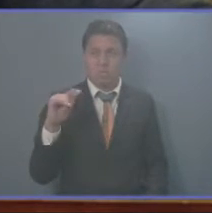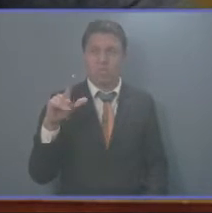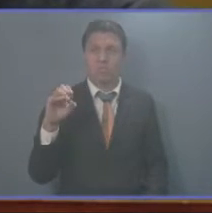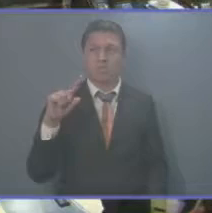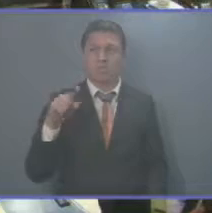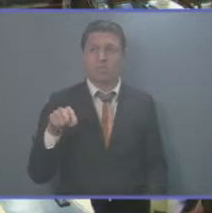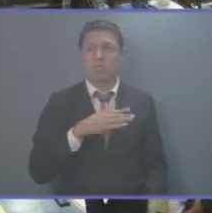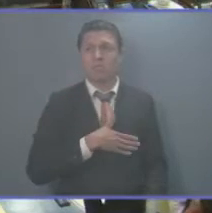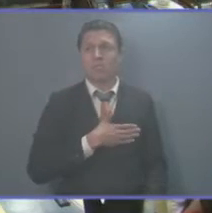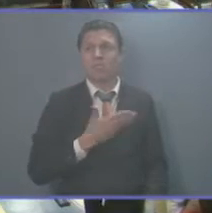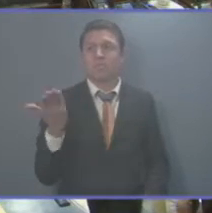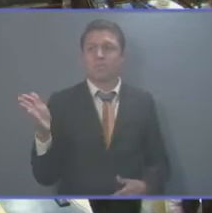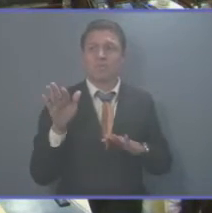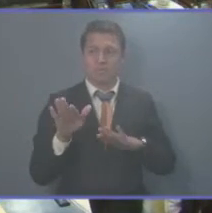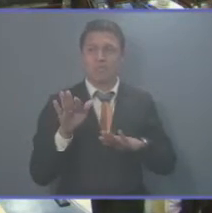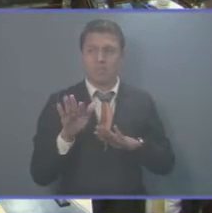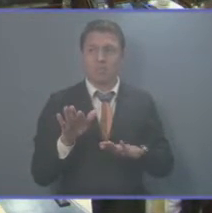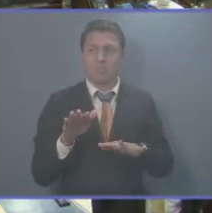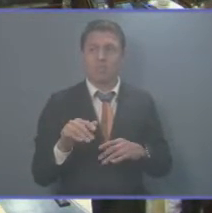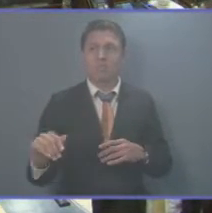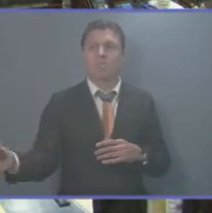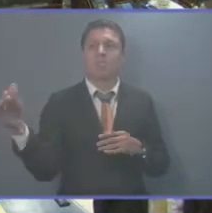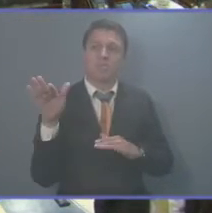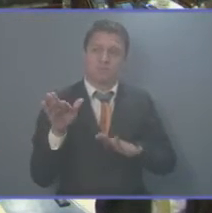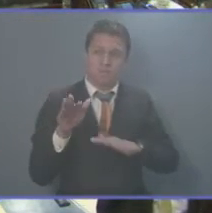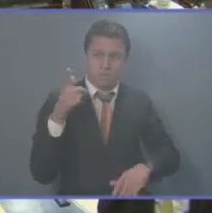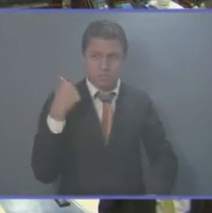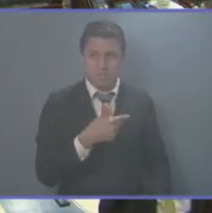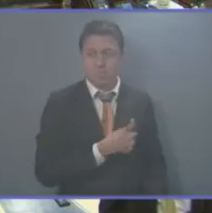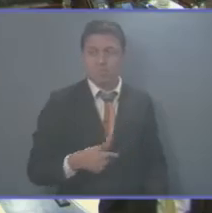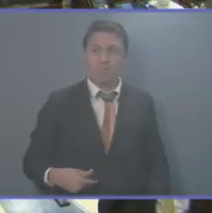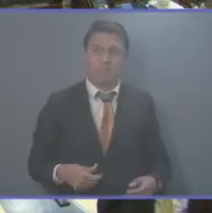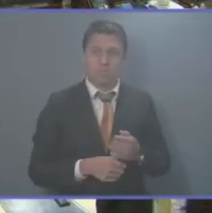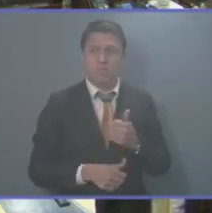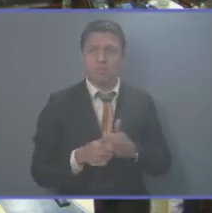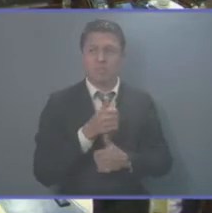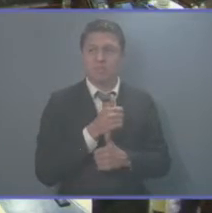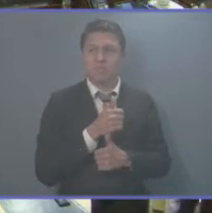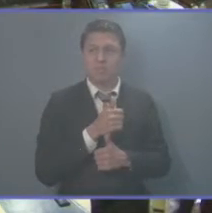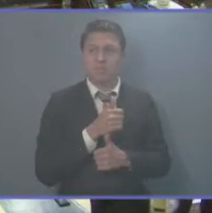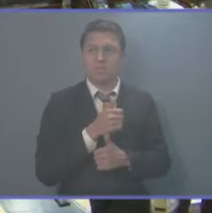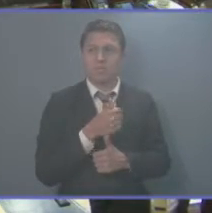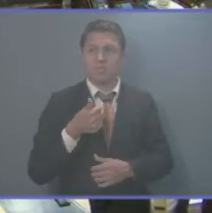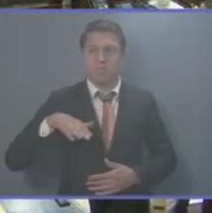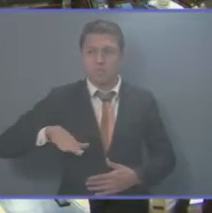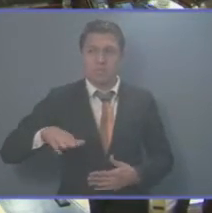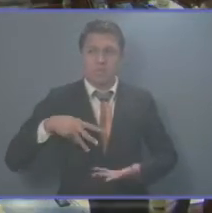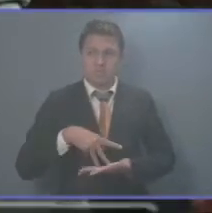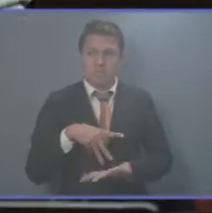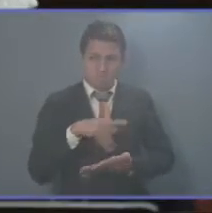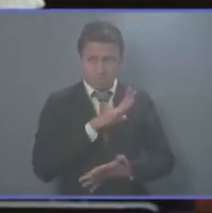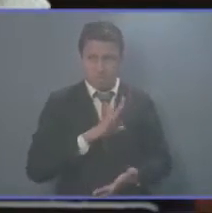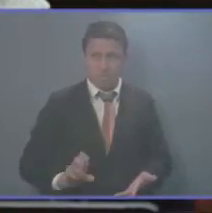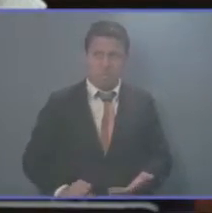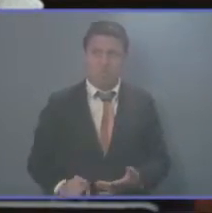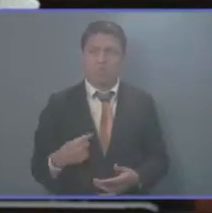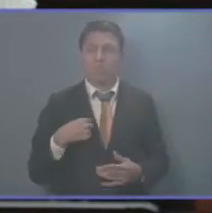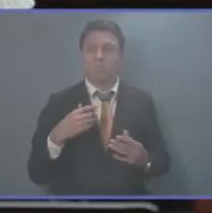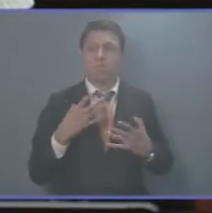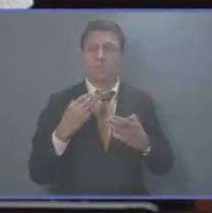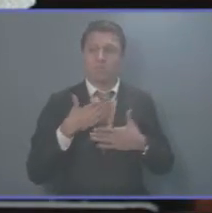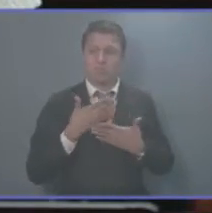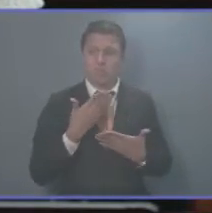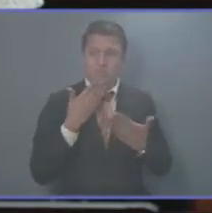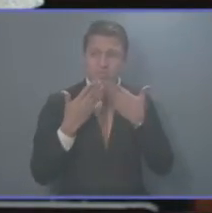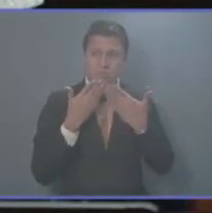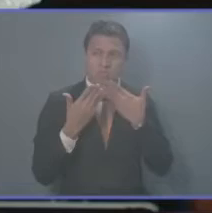diputada. Muchas gracias, presidente en funciones. Buenas tardes, pueblo salvadoreño. Me voy a referir